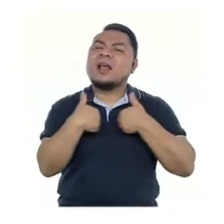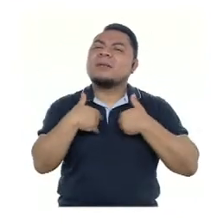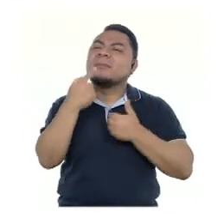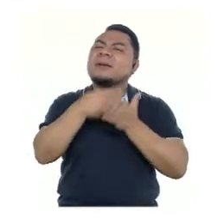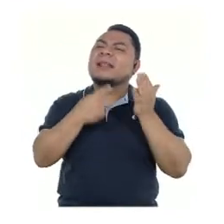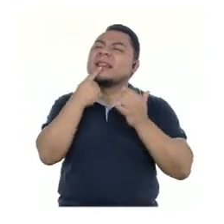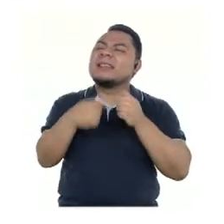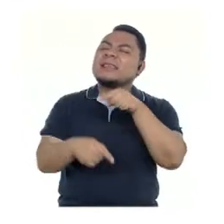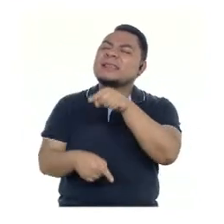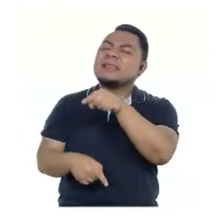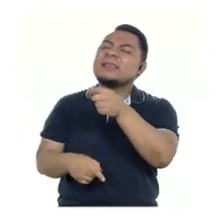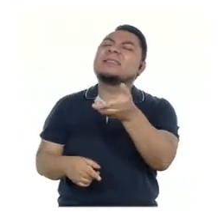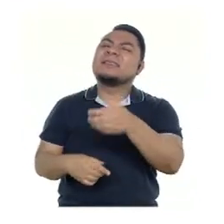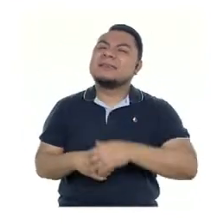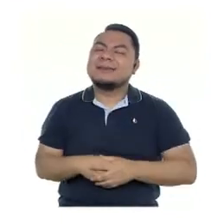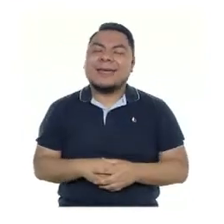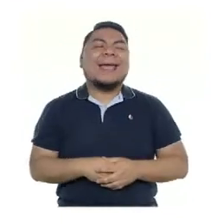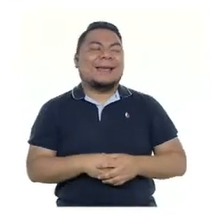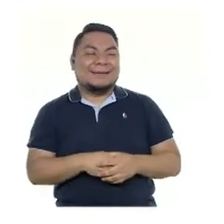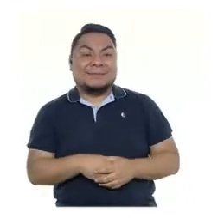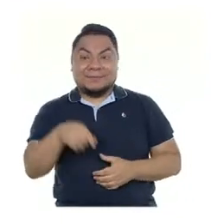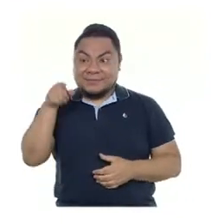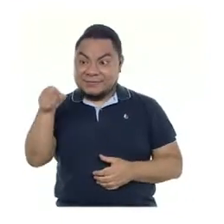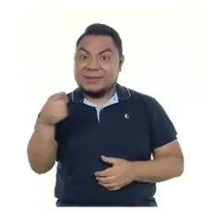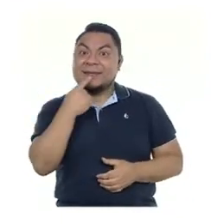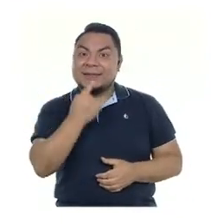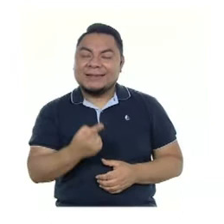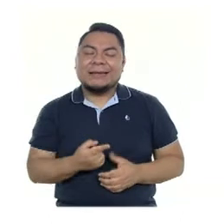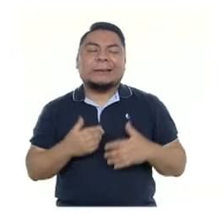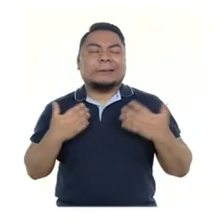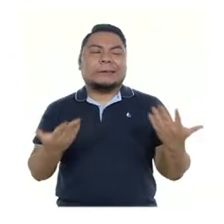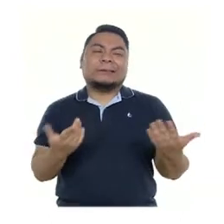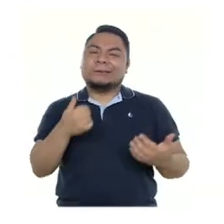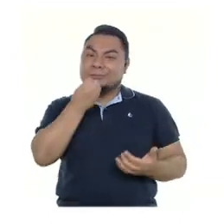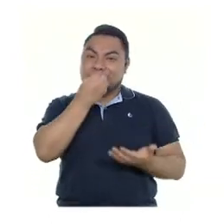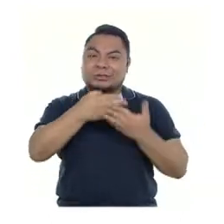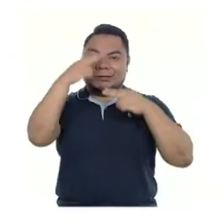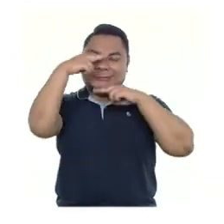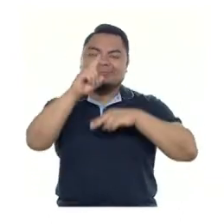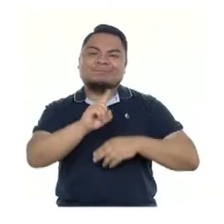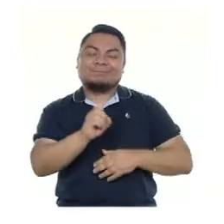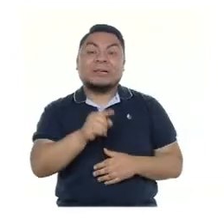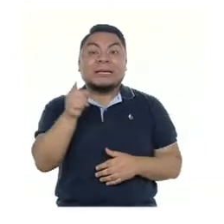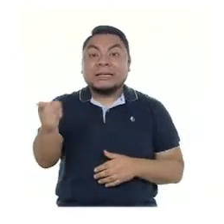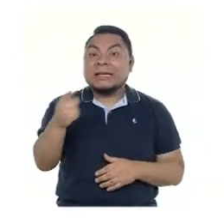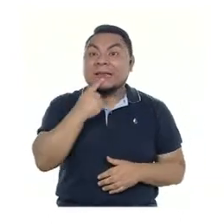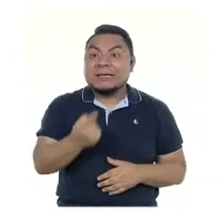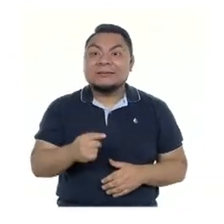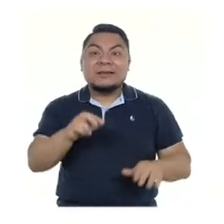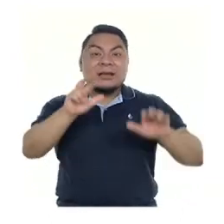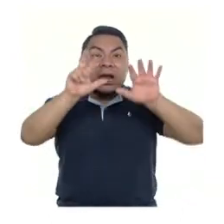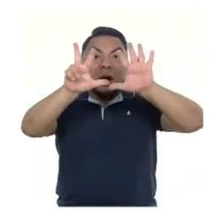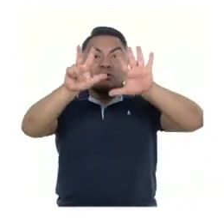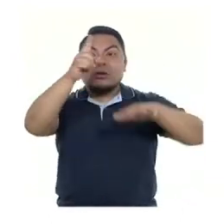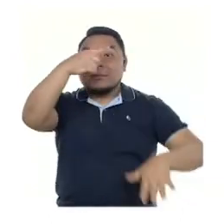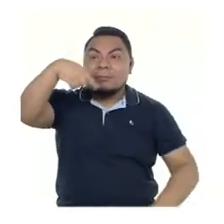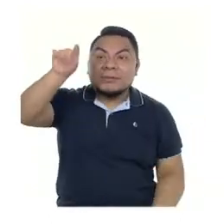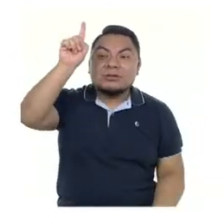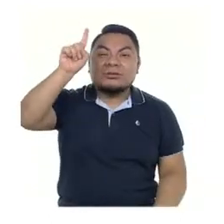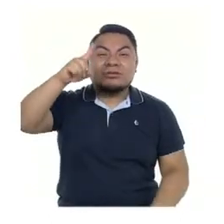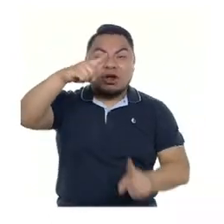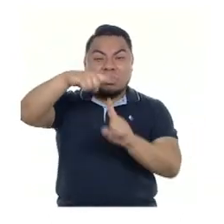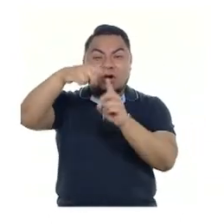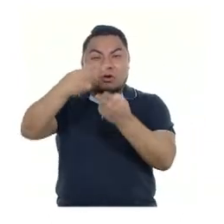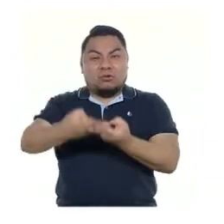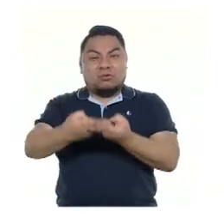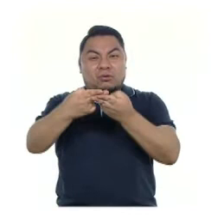dice? Ay, lo que dice ahí no son buenas noticias. Dice que 8 millones de toneladas